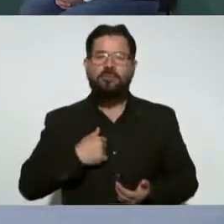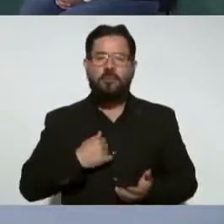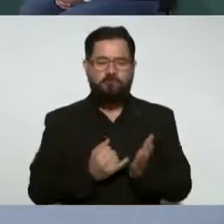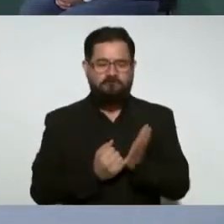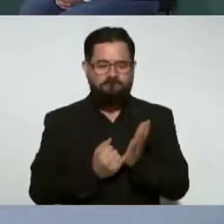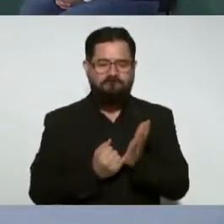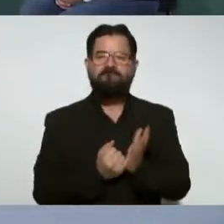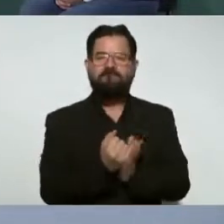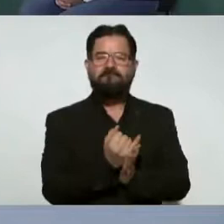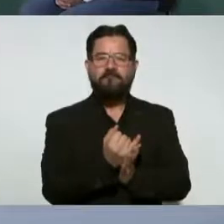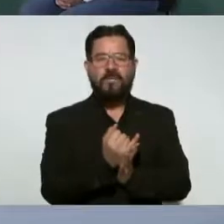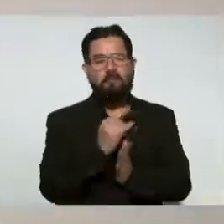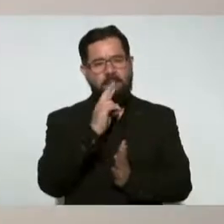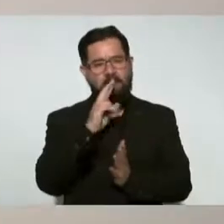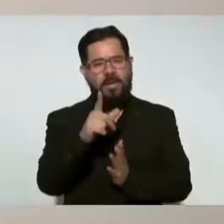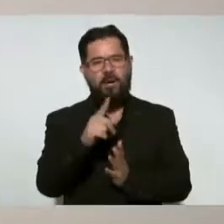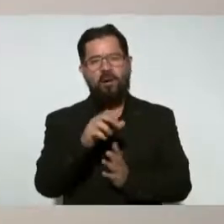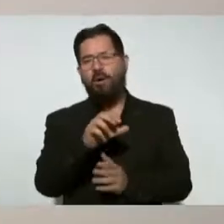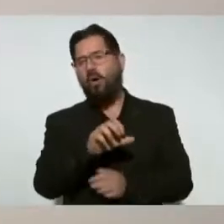en el extranjero